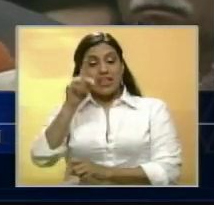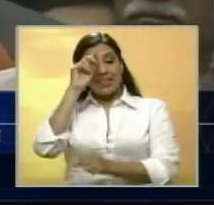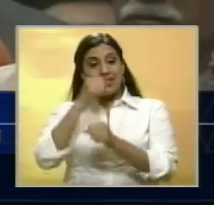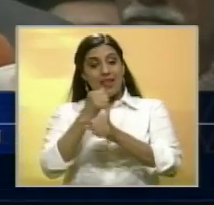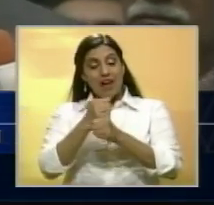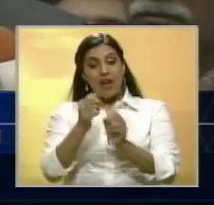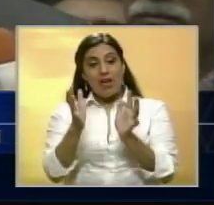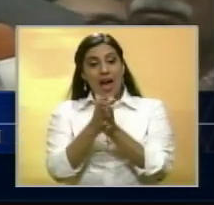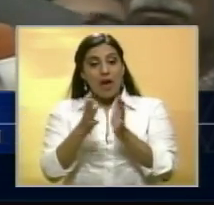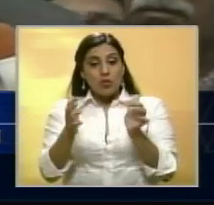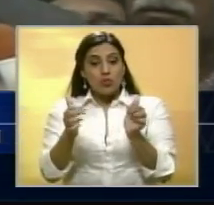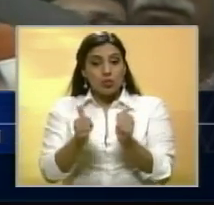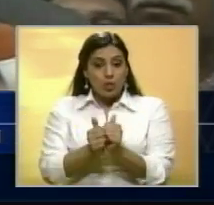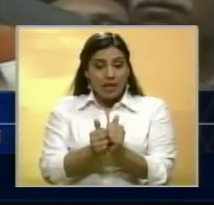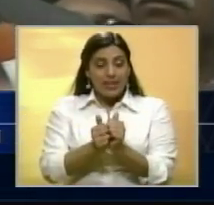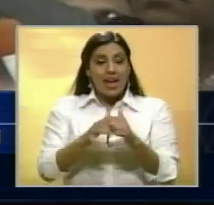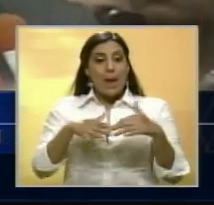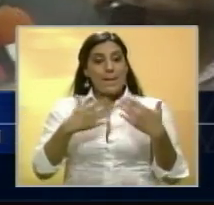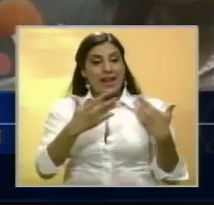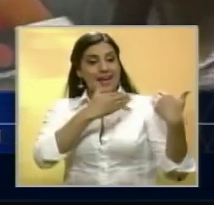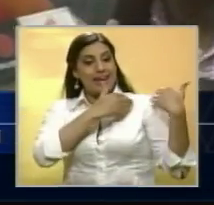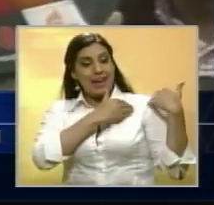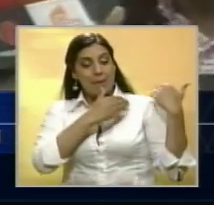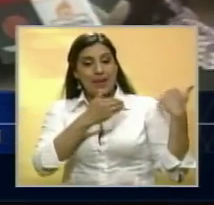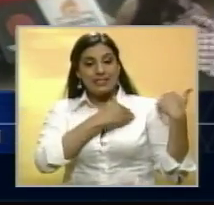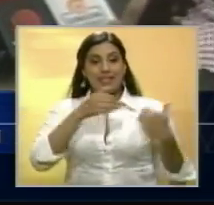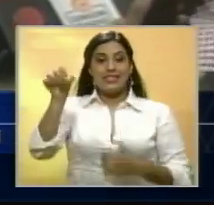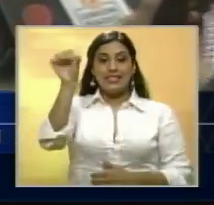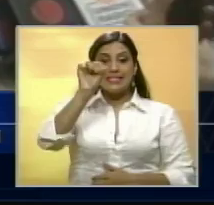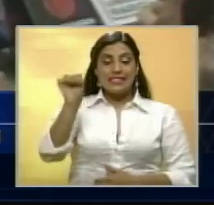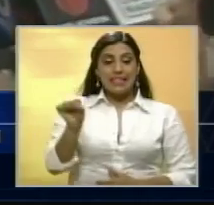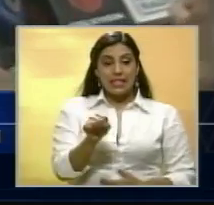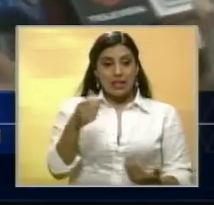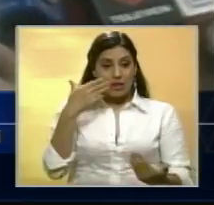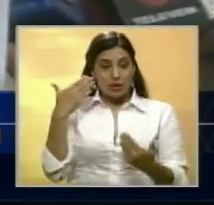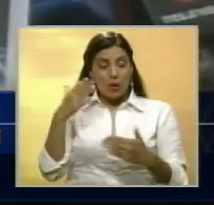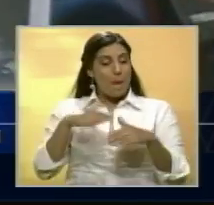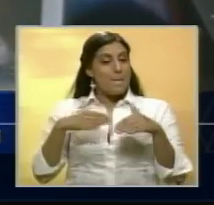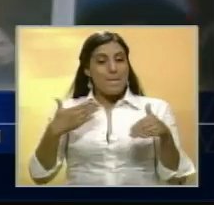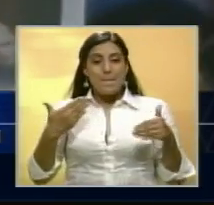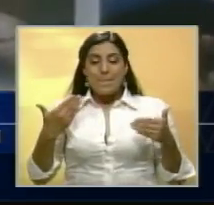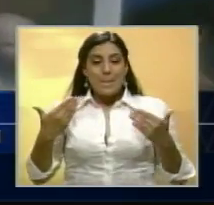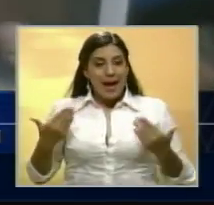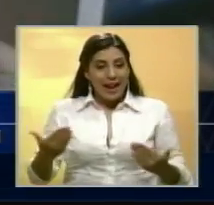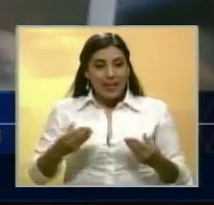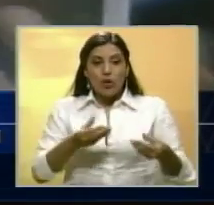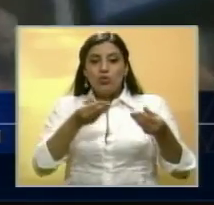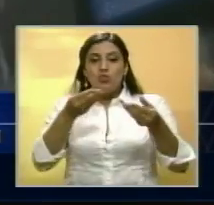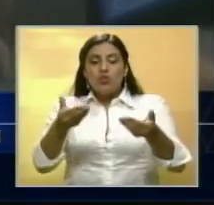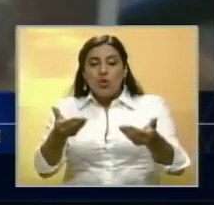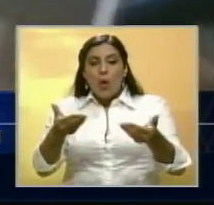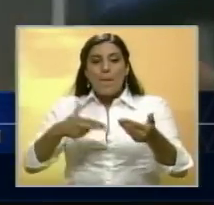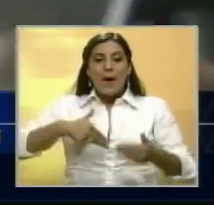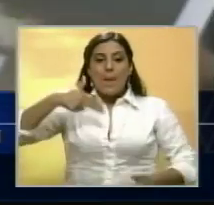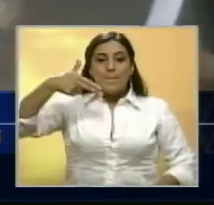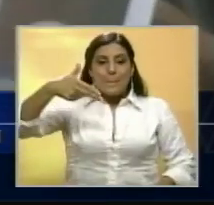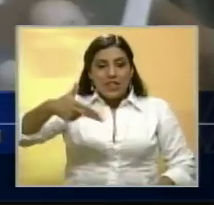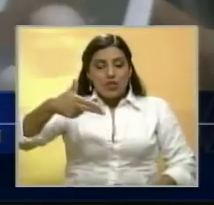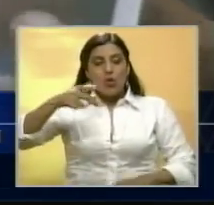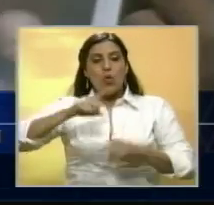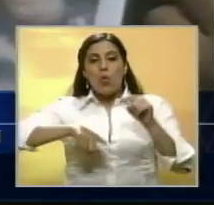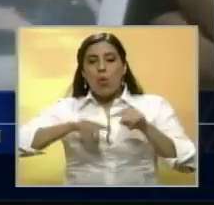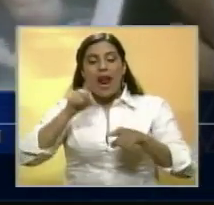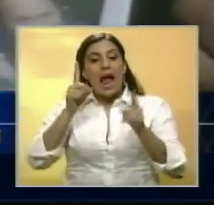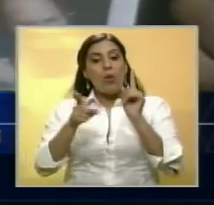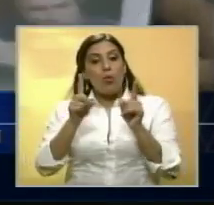Anzoátegui, a un representante sindical, Miguel Quirós, para que entregara armas y recursos